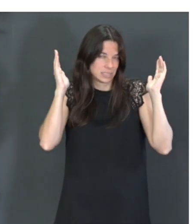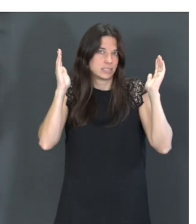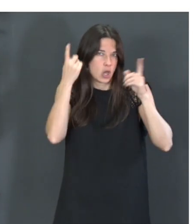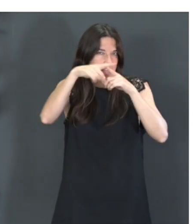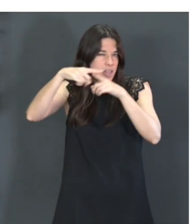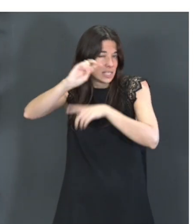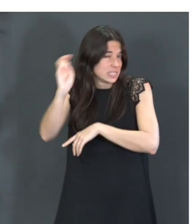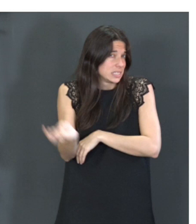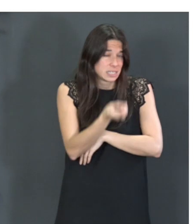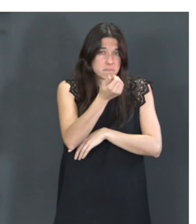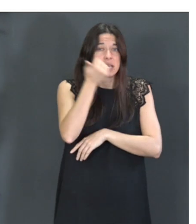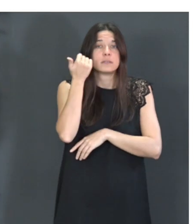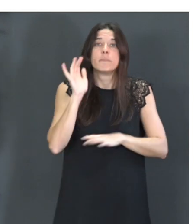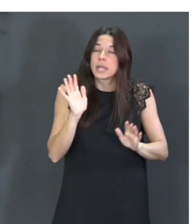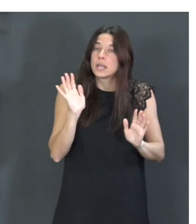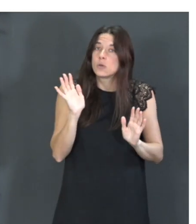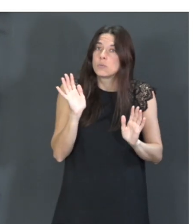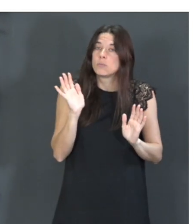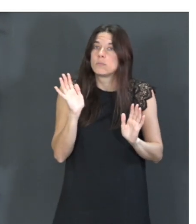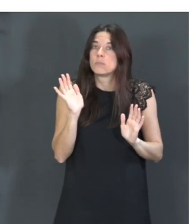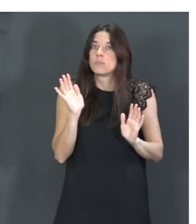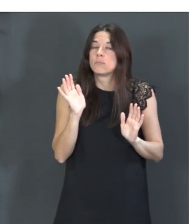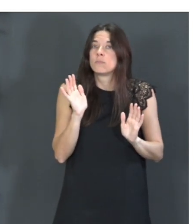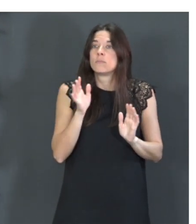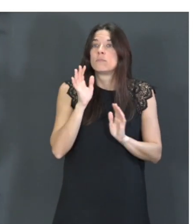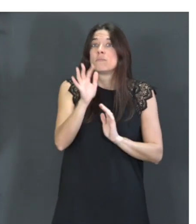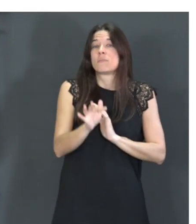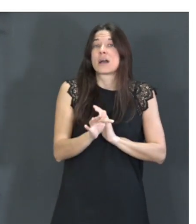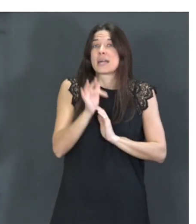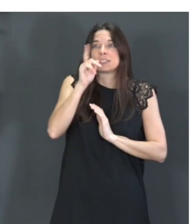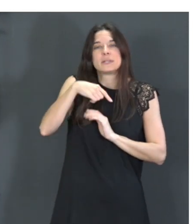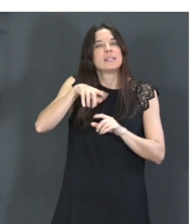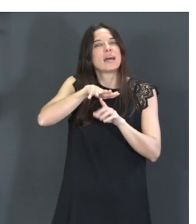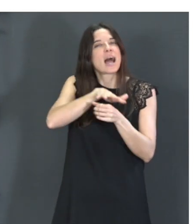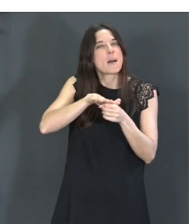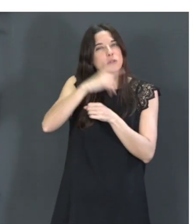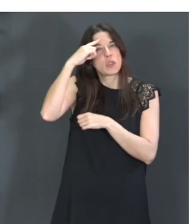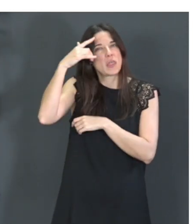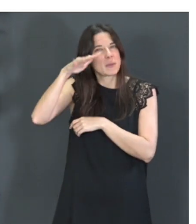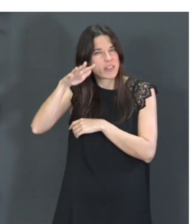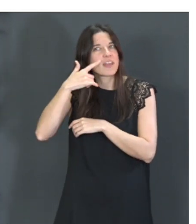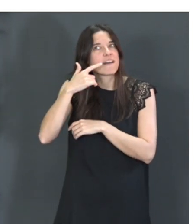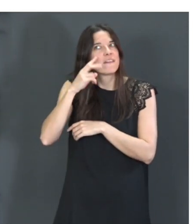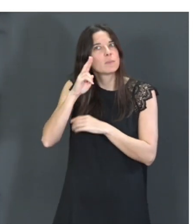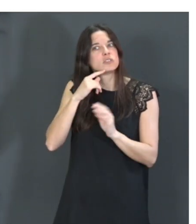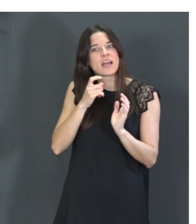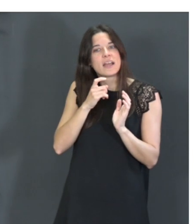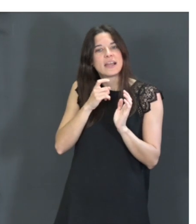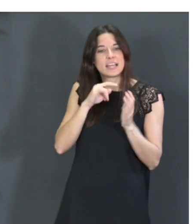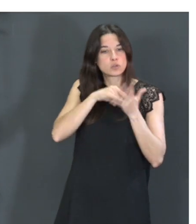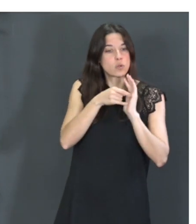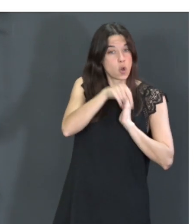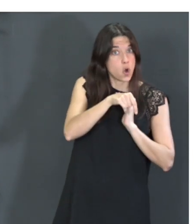El abanico, pero además en la demencia tenemos la dificultad de que la solución que hoy